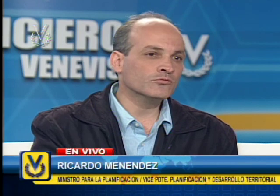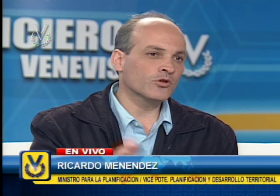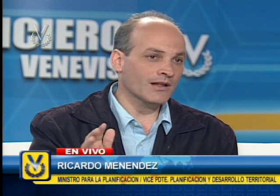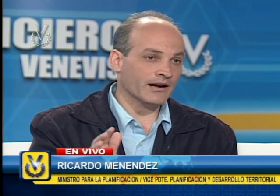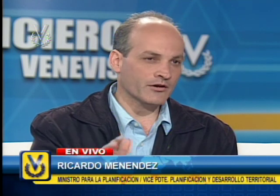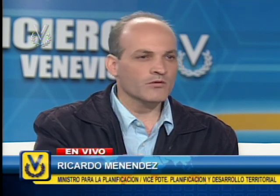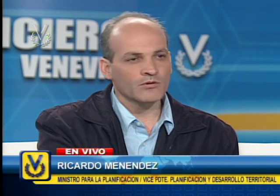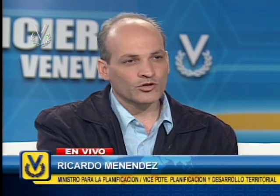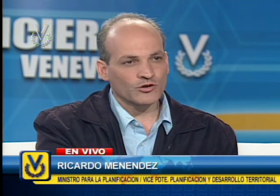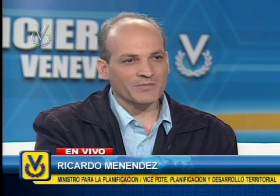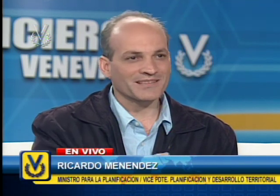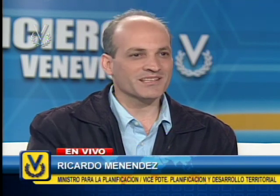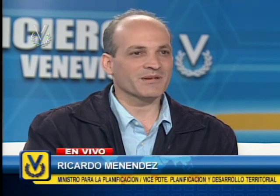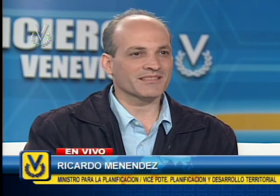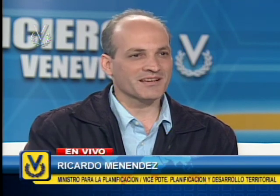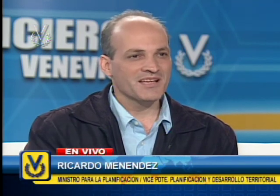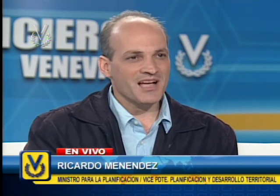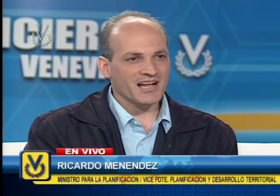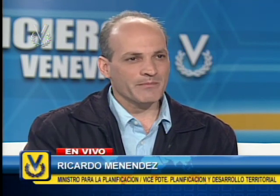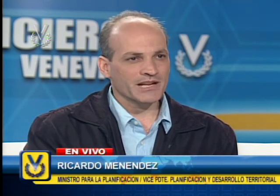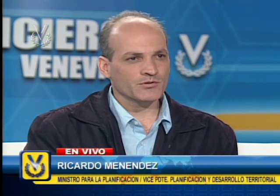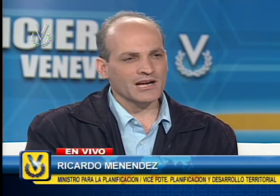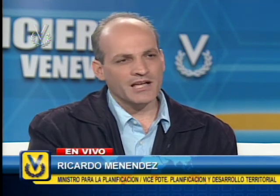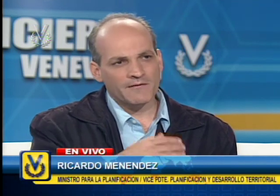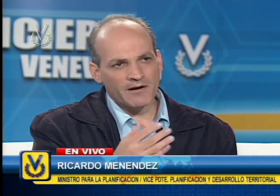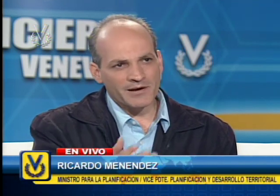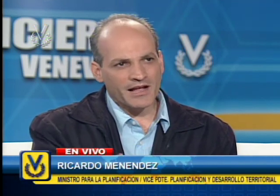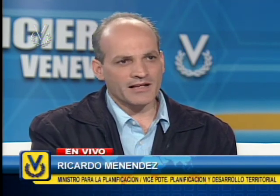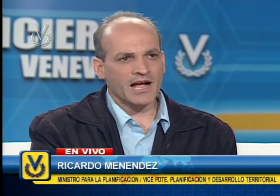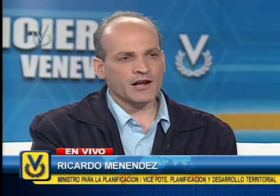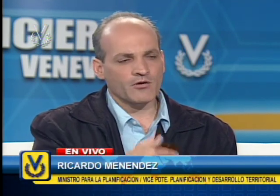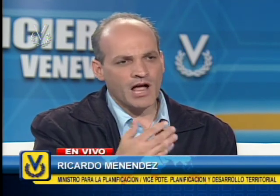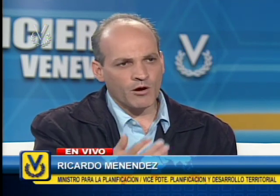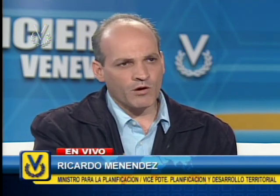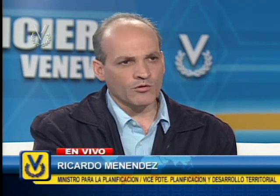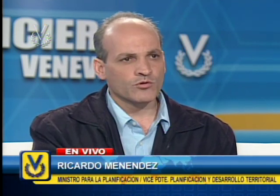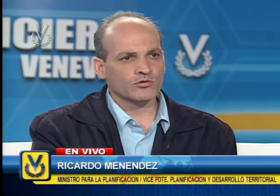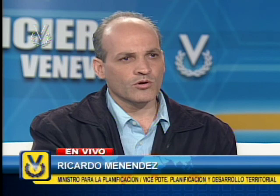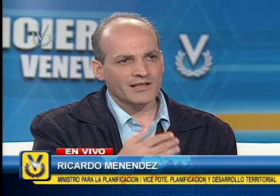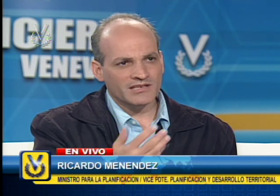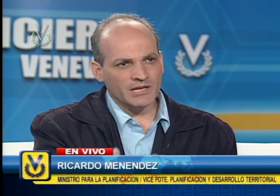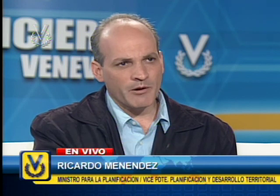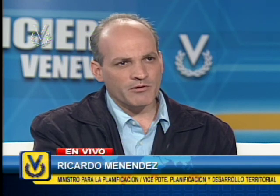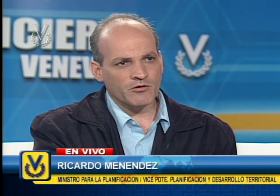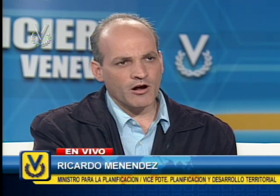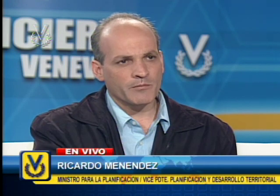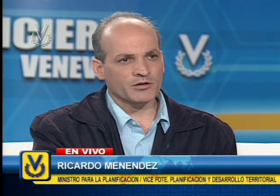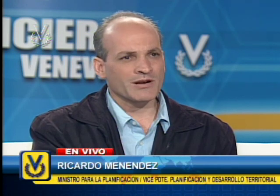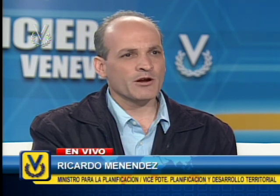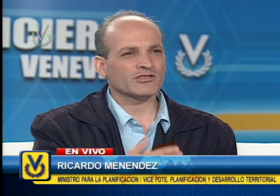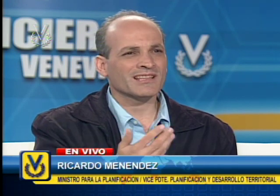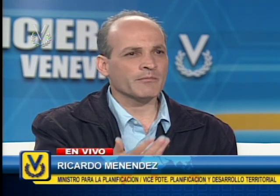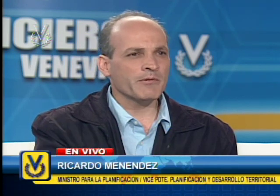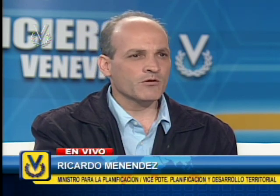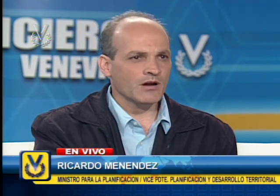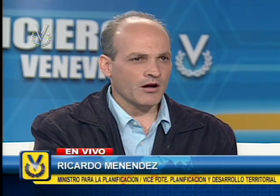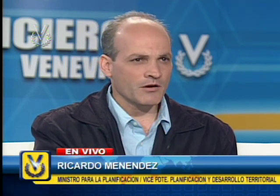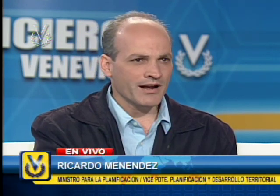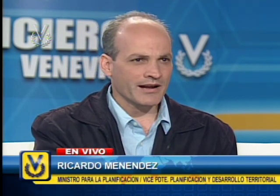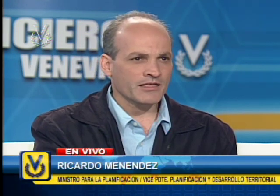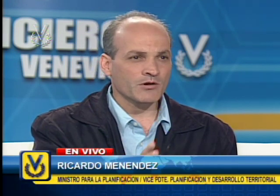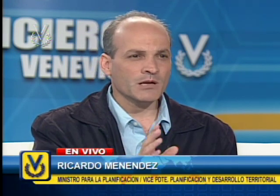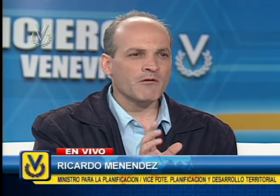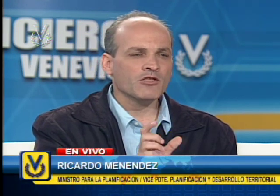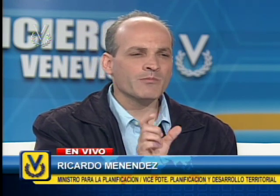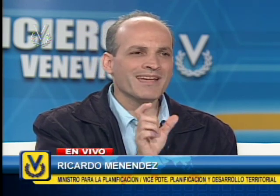instalaron en toda la región son precisamente acá en Venezuela. Fábricas de carros, acueductos, sistemas vinculados a los petroleros, sistemas vinculados